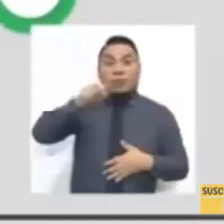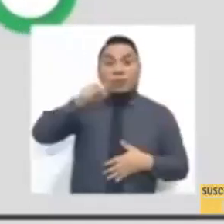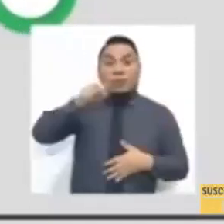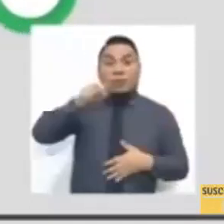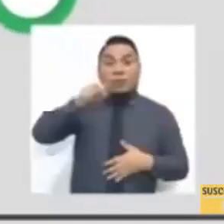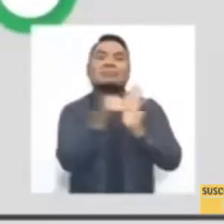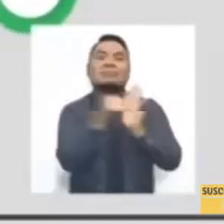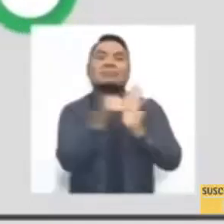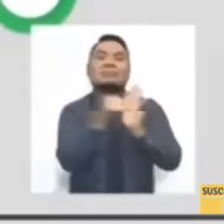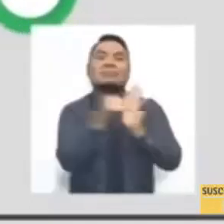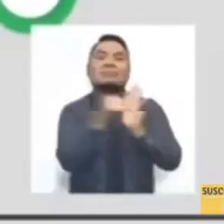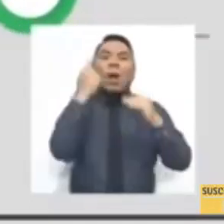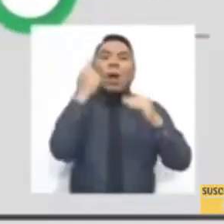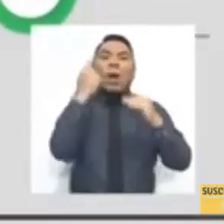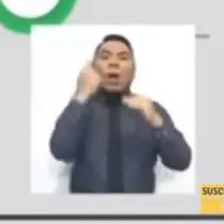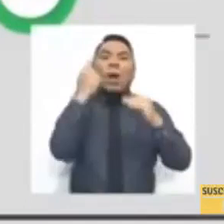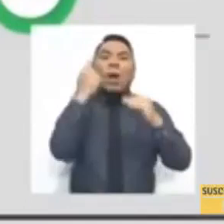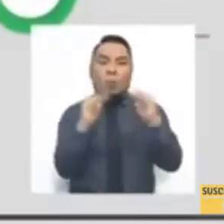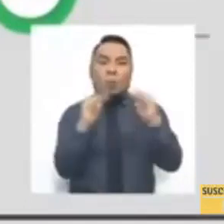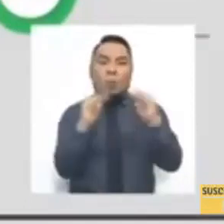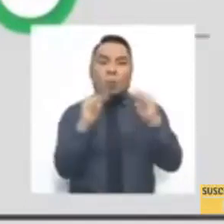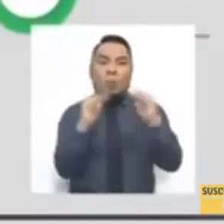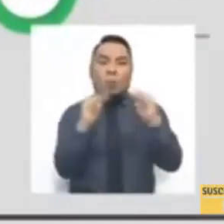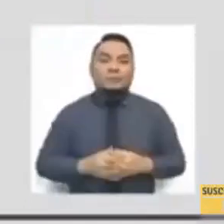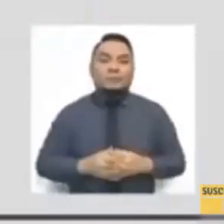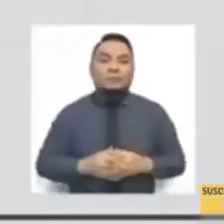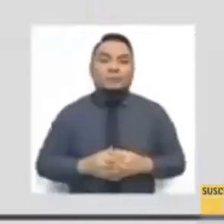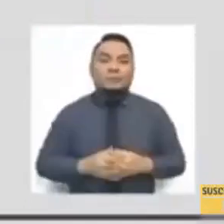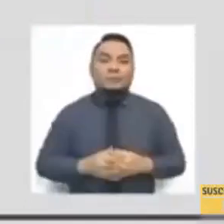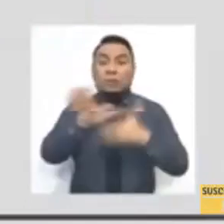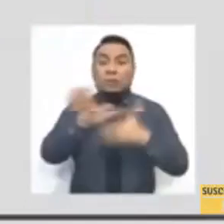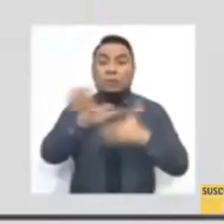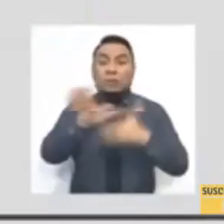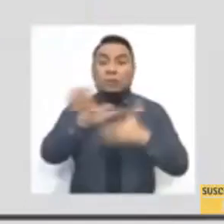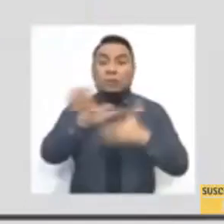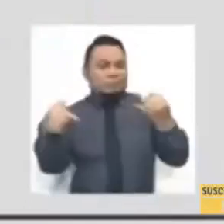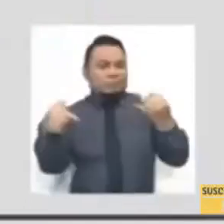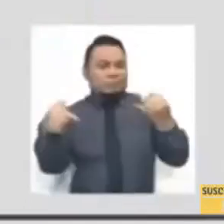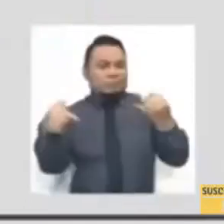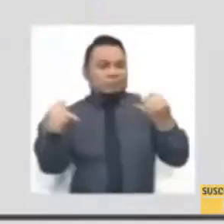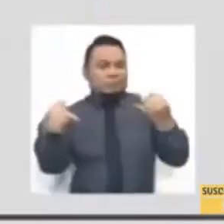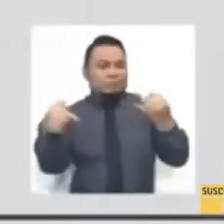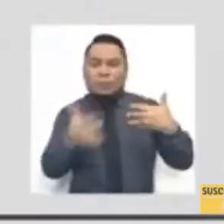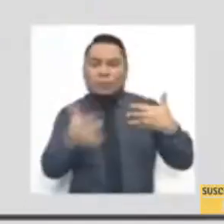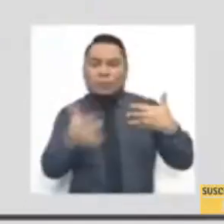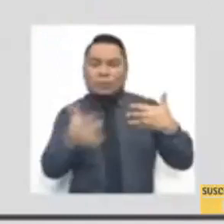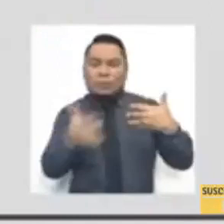aprueba la ley de paridad y alternancia de género. Todos estos hitos ocurrieron en un contexto de